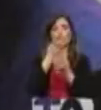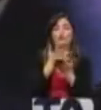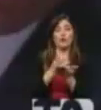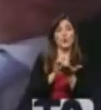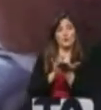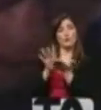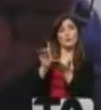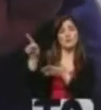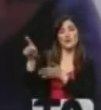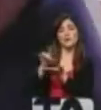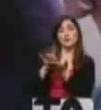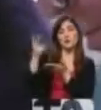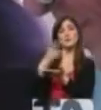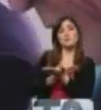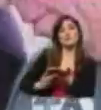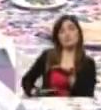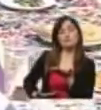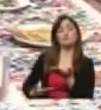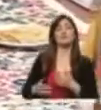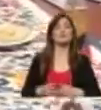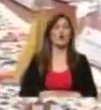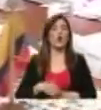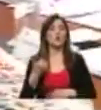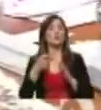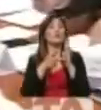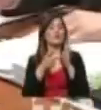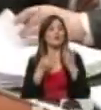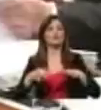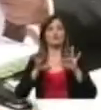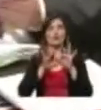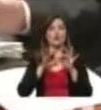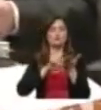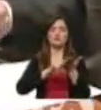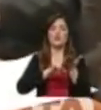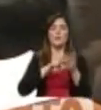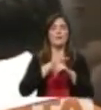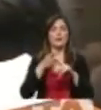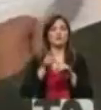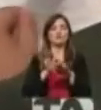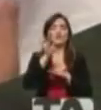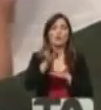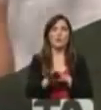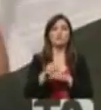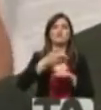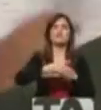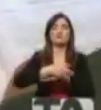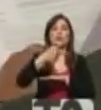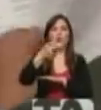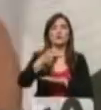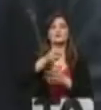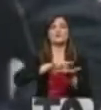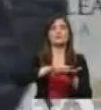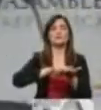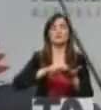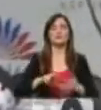la destitución predeterminada del segundo mandatario era otro de los puntos clave durante esta sesión, su análisis se difirió para su próximo